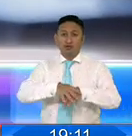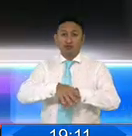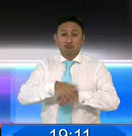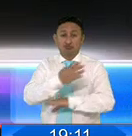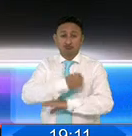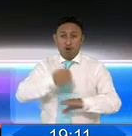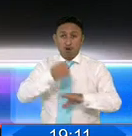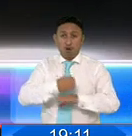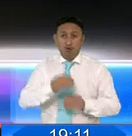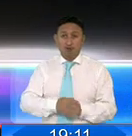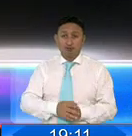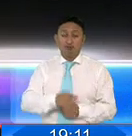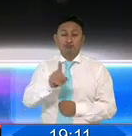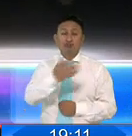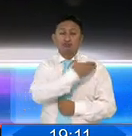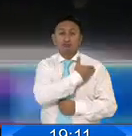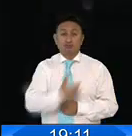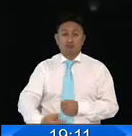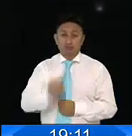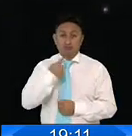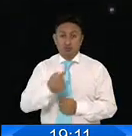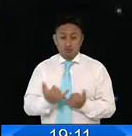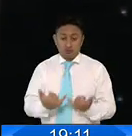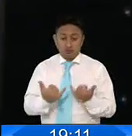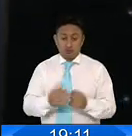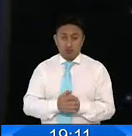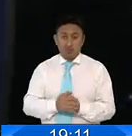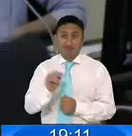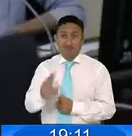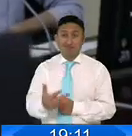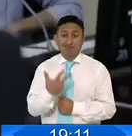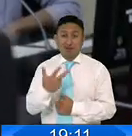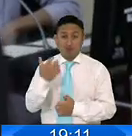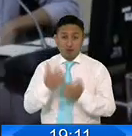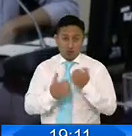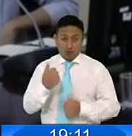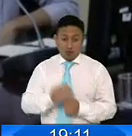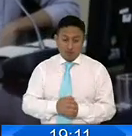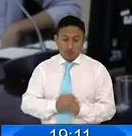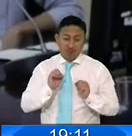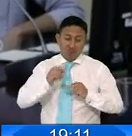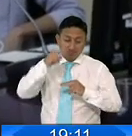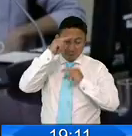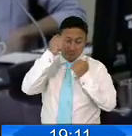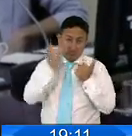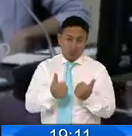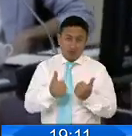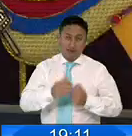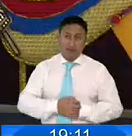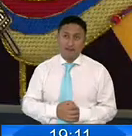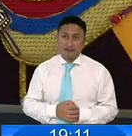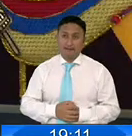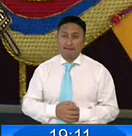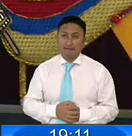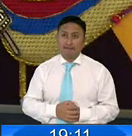El Oro. El primer mandatario dijo que en medio de la triple crisis hay algunas buenas noticias. Un préstamo excepcional